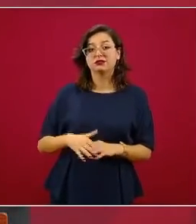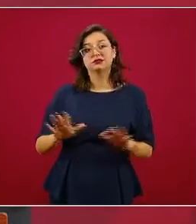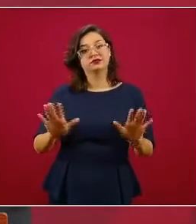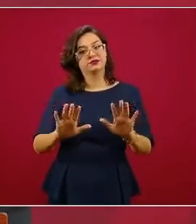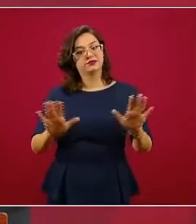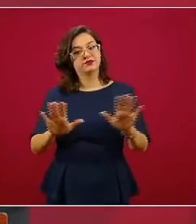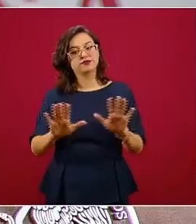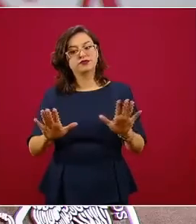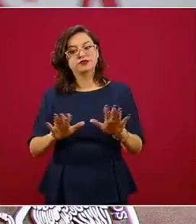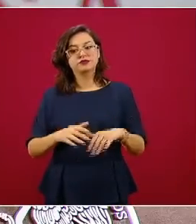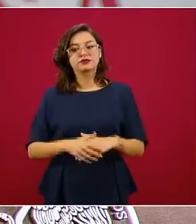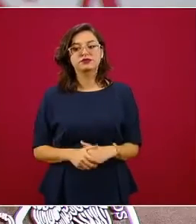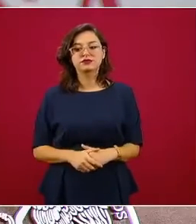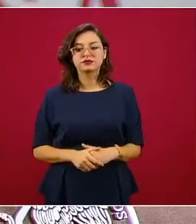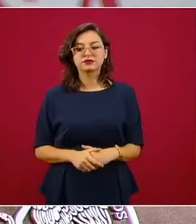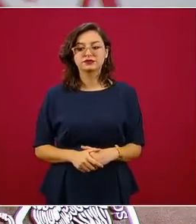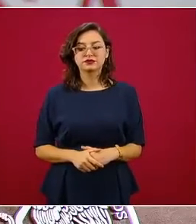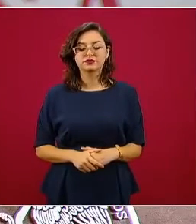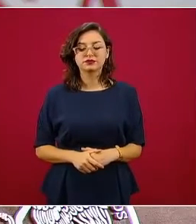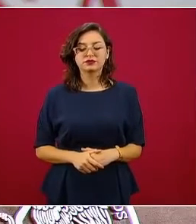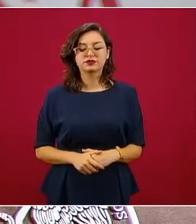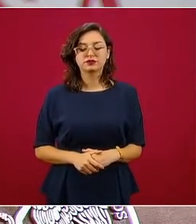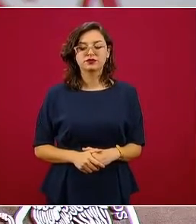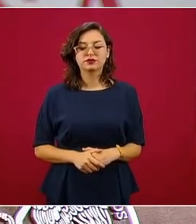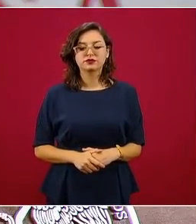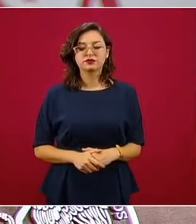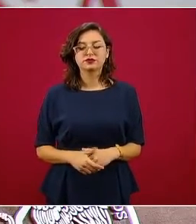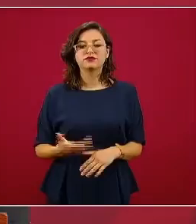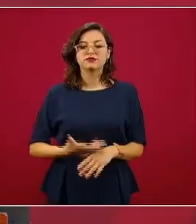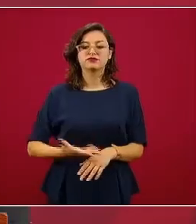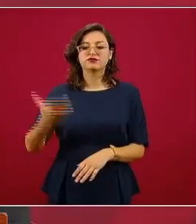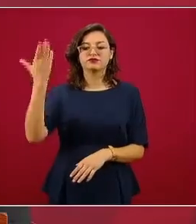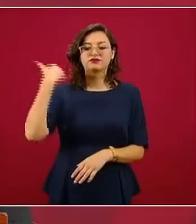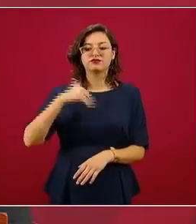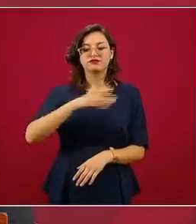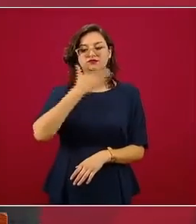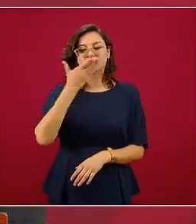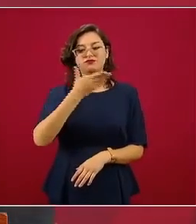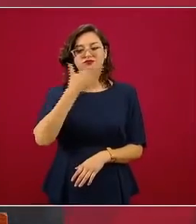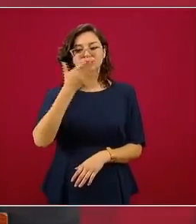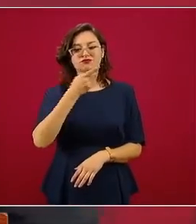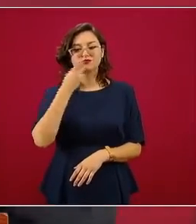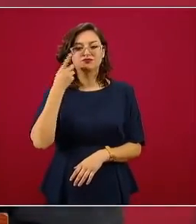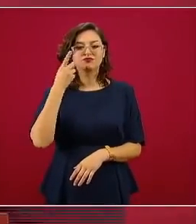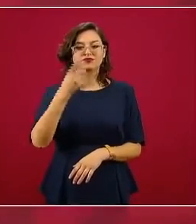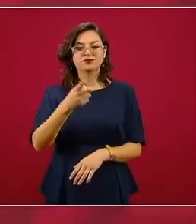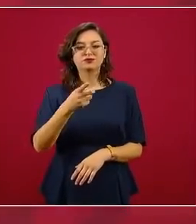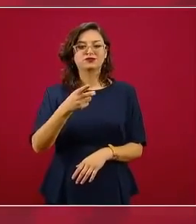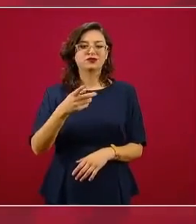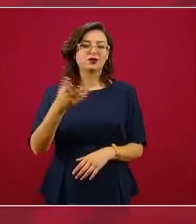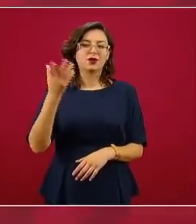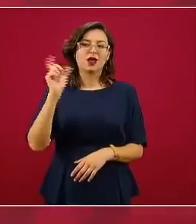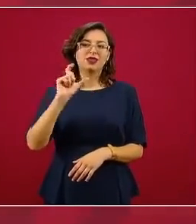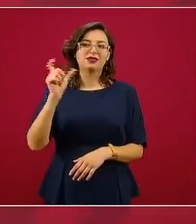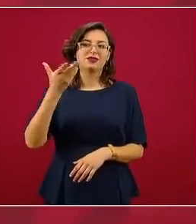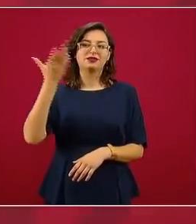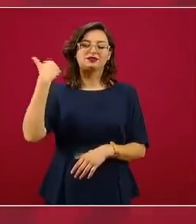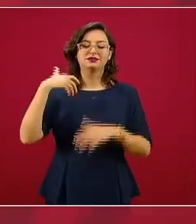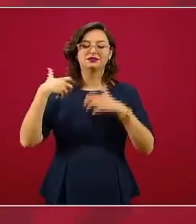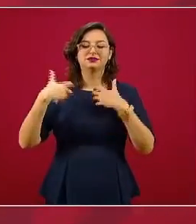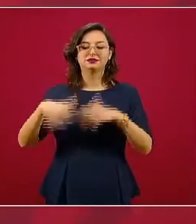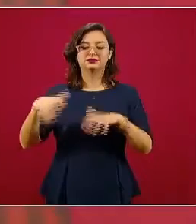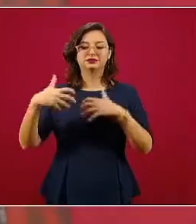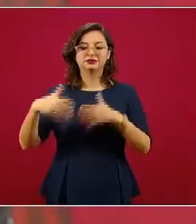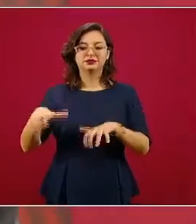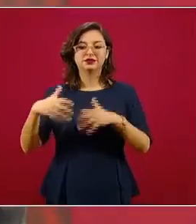Ahora sí que, como decíamos antes en las marchas, el que